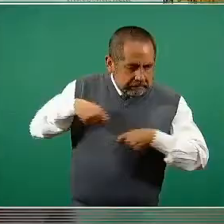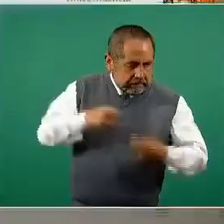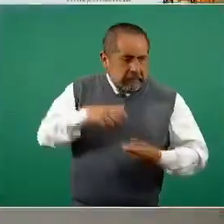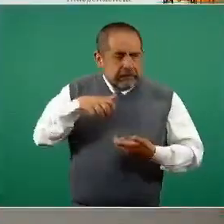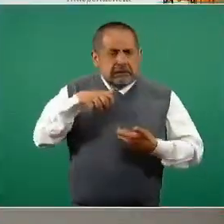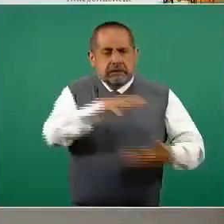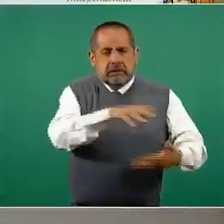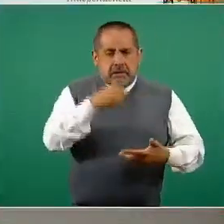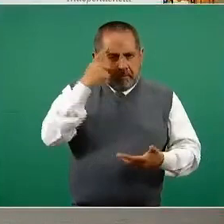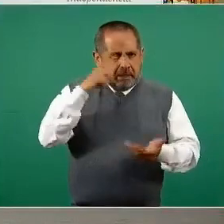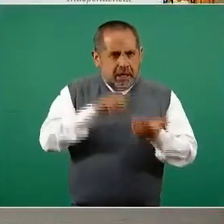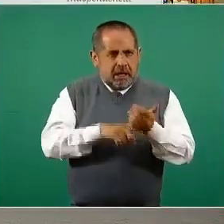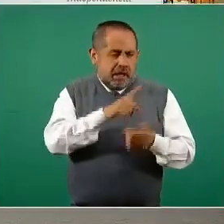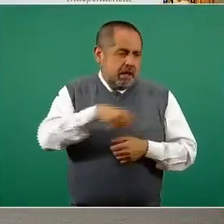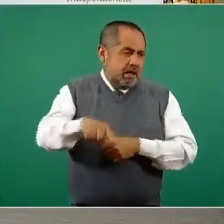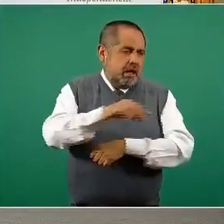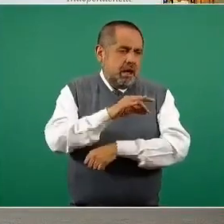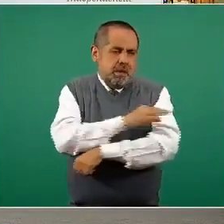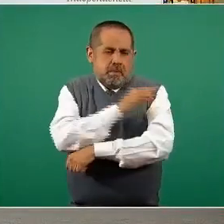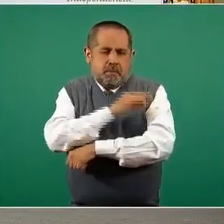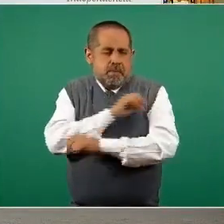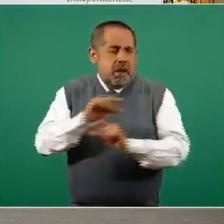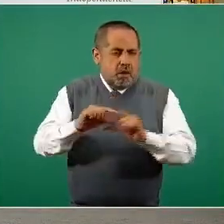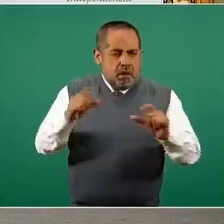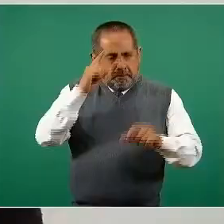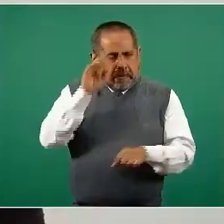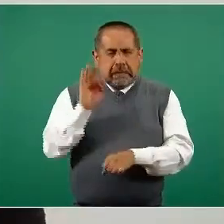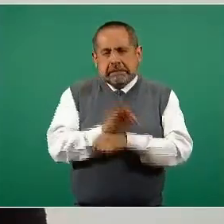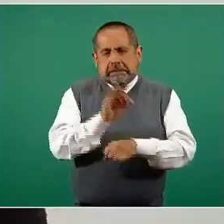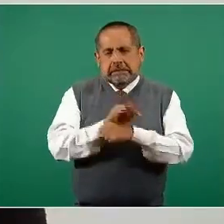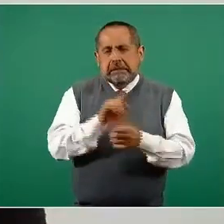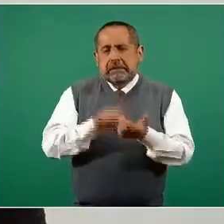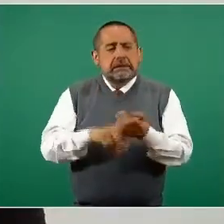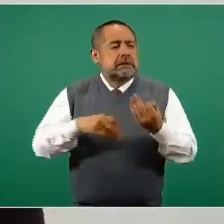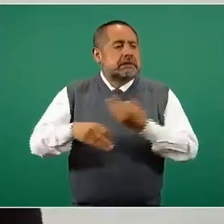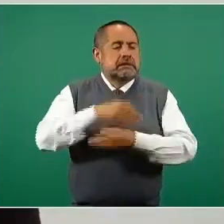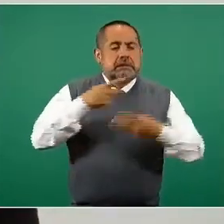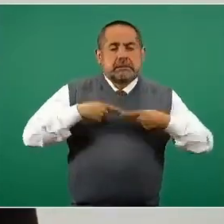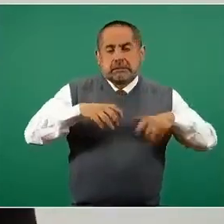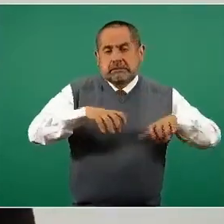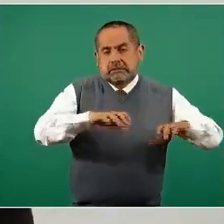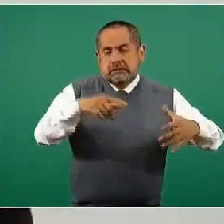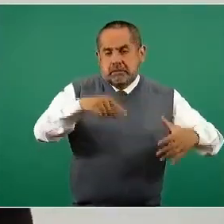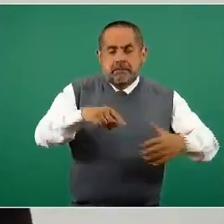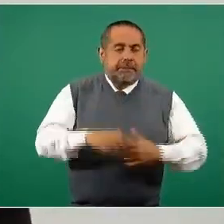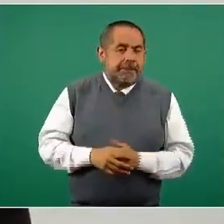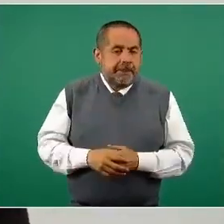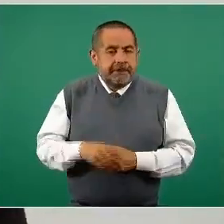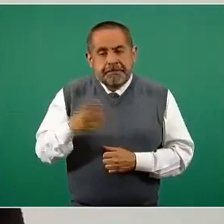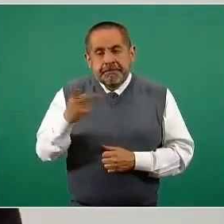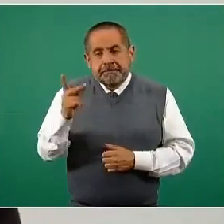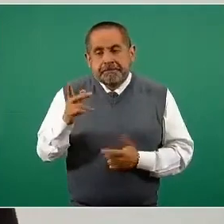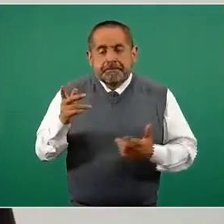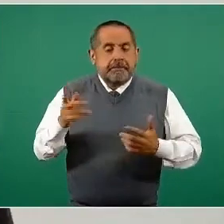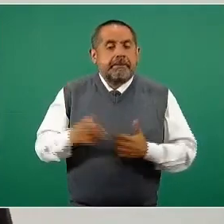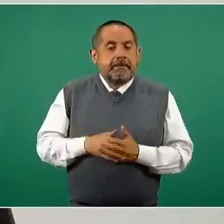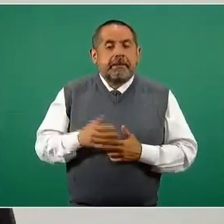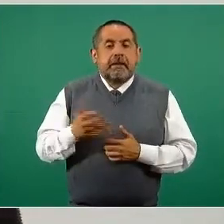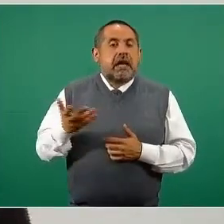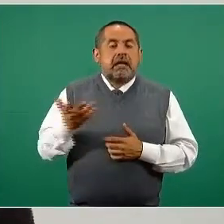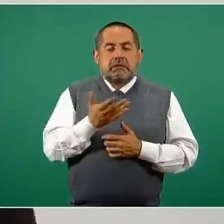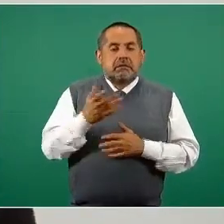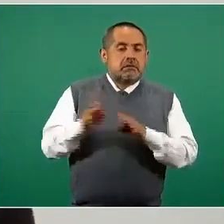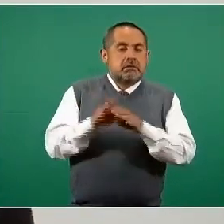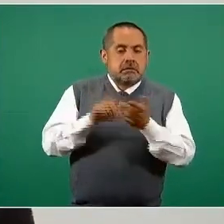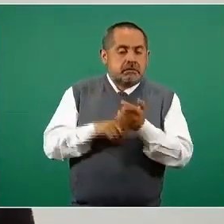acceder a las vacunas y poder también proteger en su momento a su población. Sin embargo, lo que se ha estado